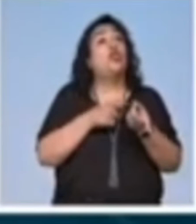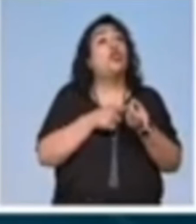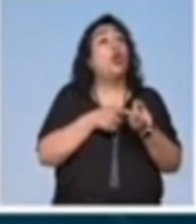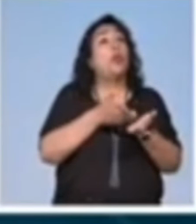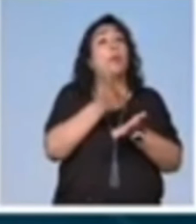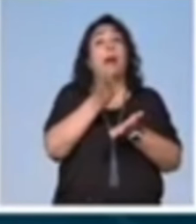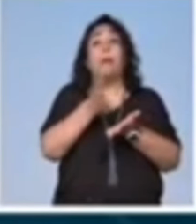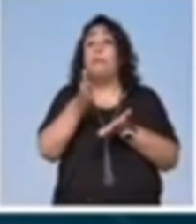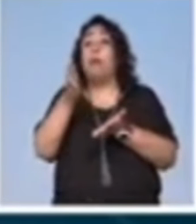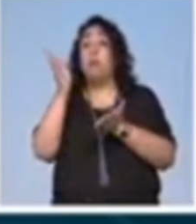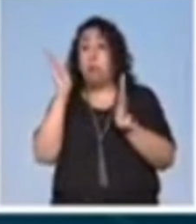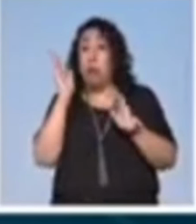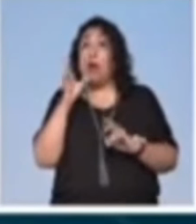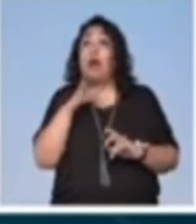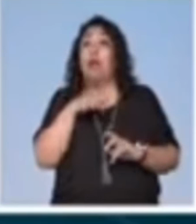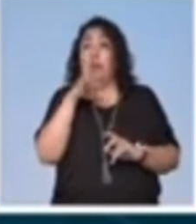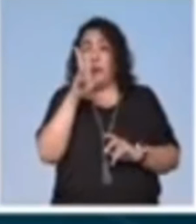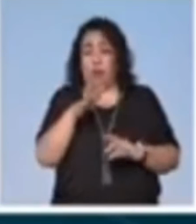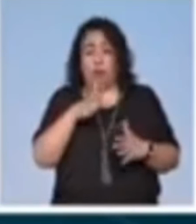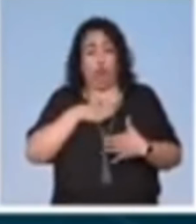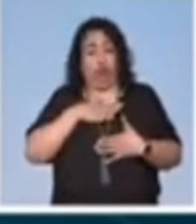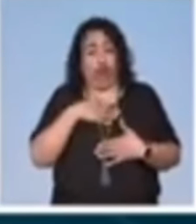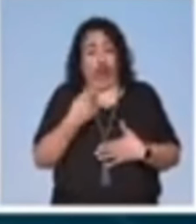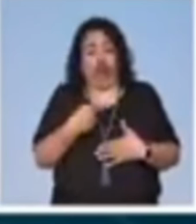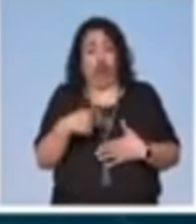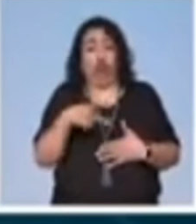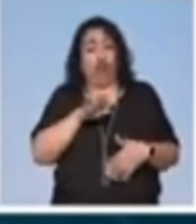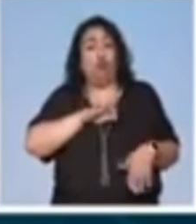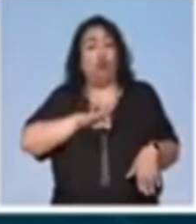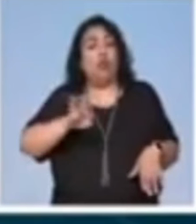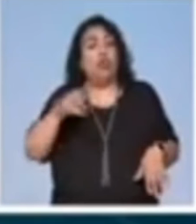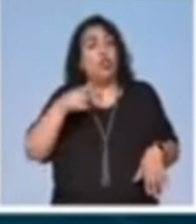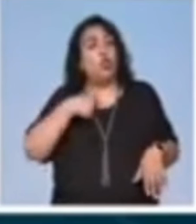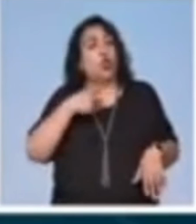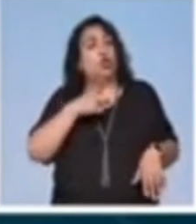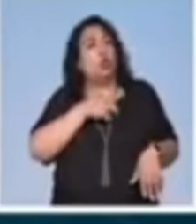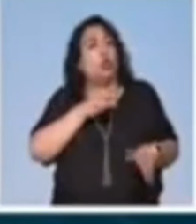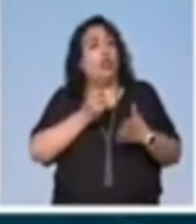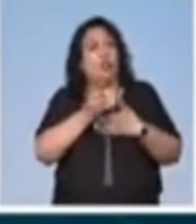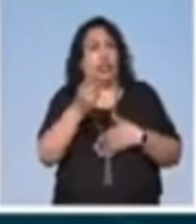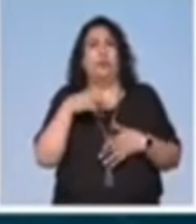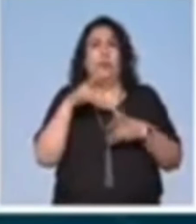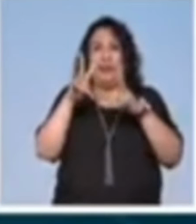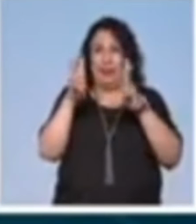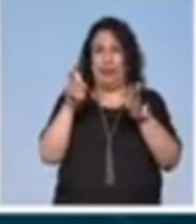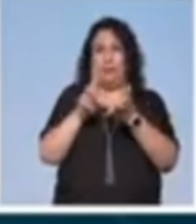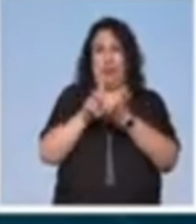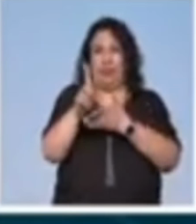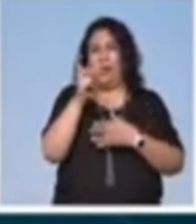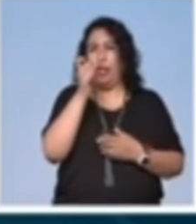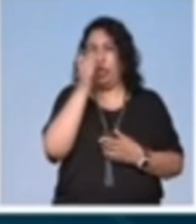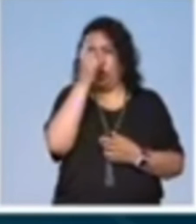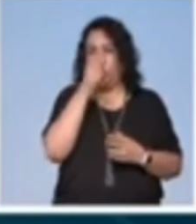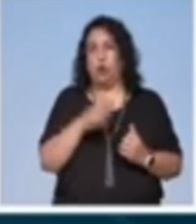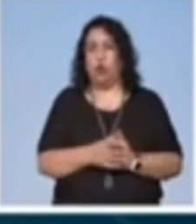vamos, ¿no? Y que tengamos nuestra propia capacidad de autogestión. En materia de derechos de